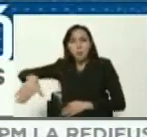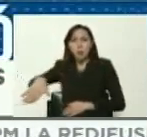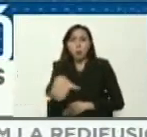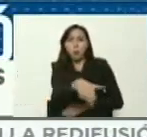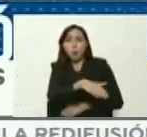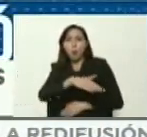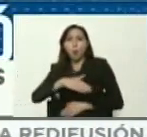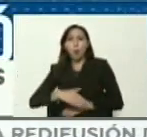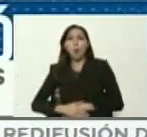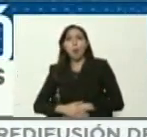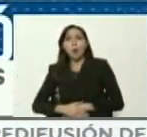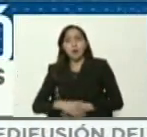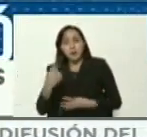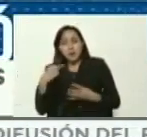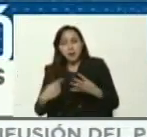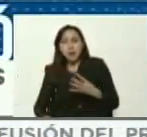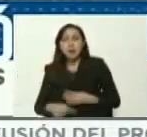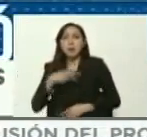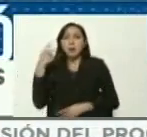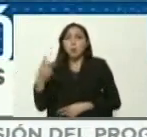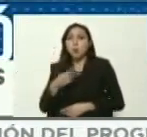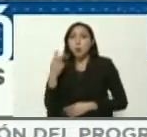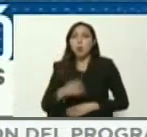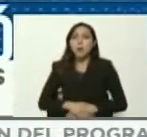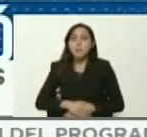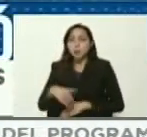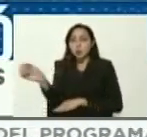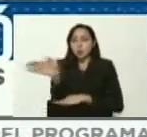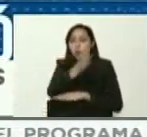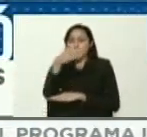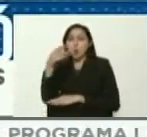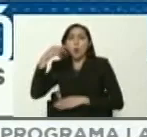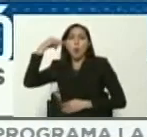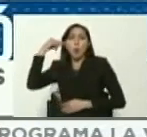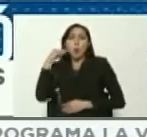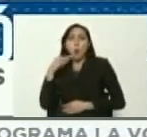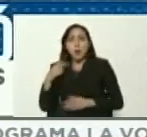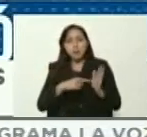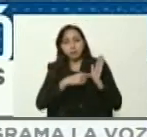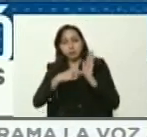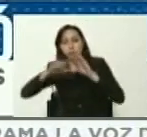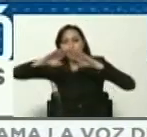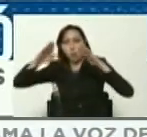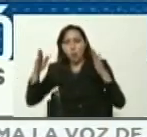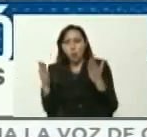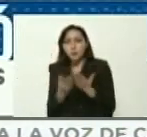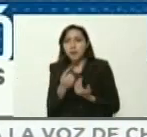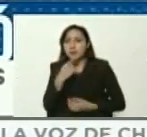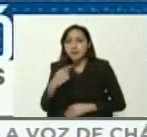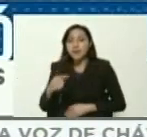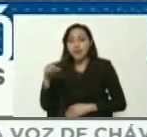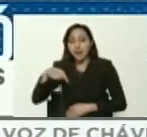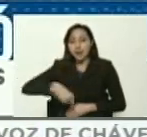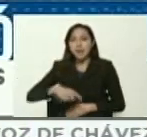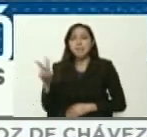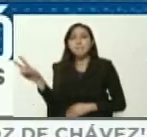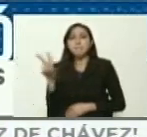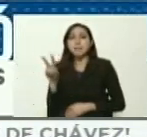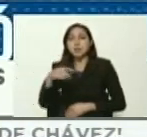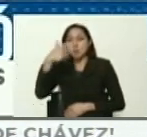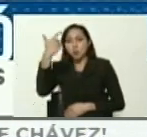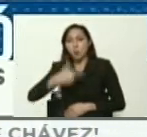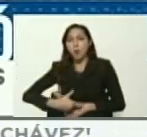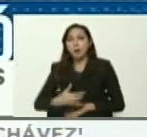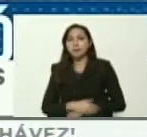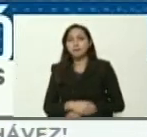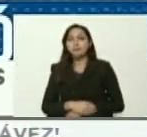amarilla, azul y roja de dignidad. Que levante el nombre de Bolívar ante el mundo. y diga, aquí está Venezuela. En